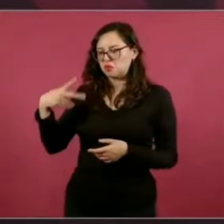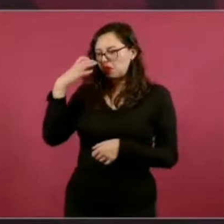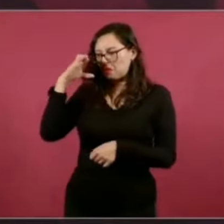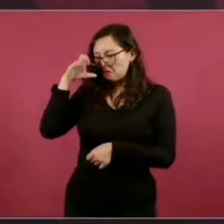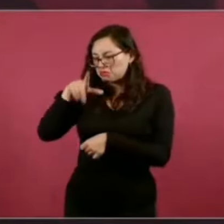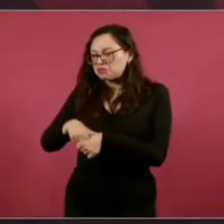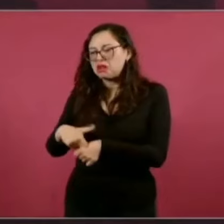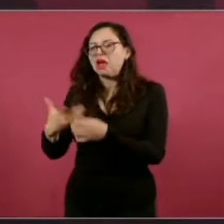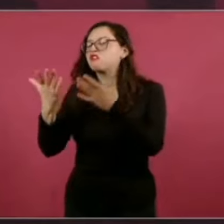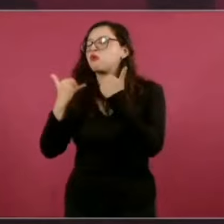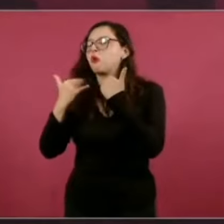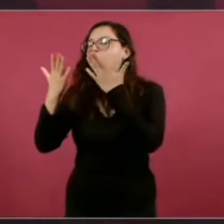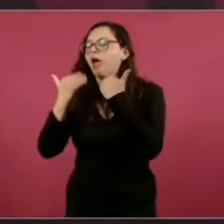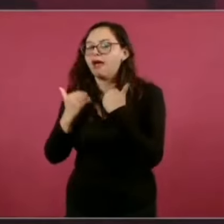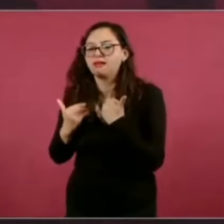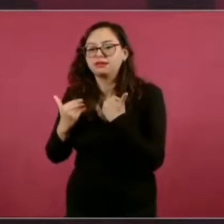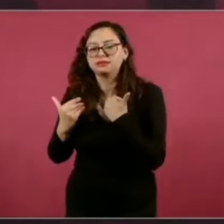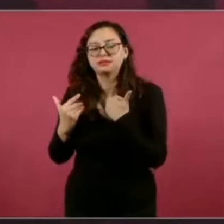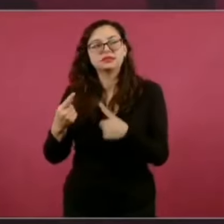mismos.